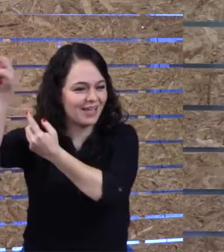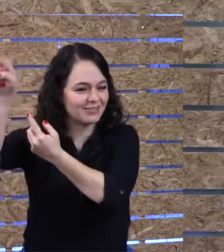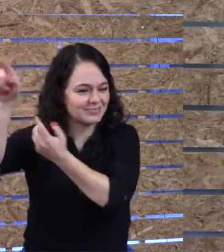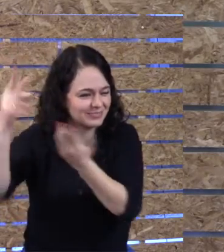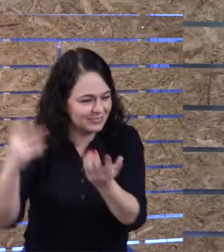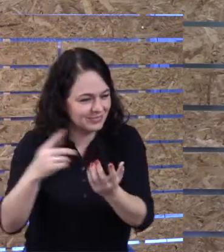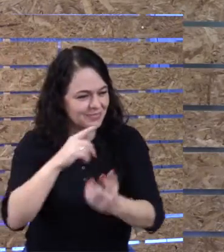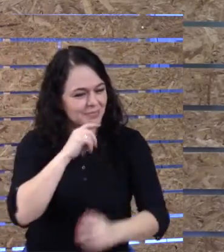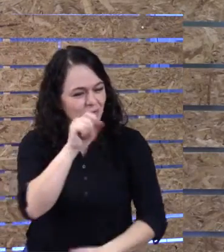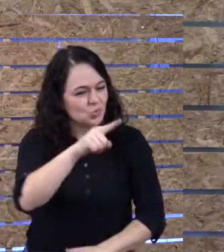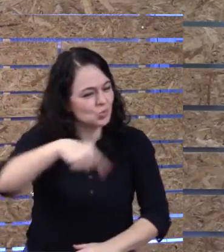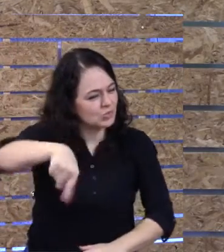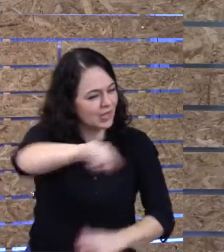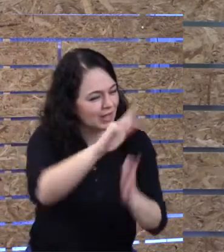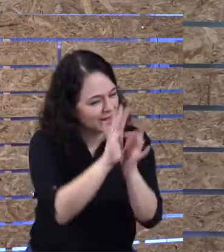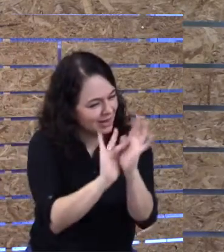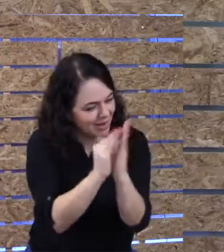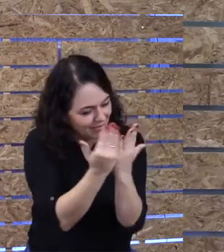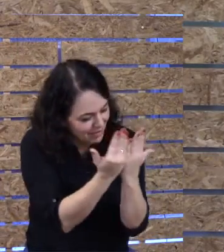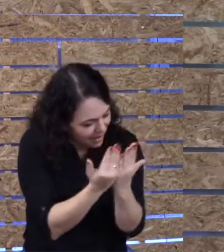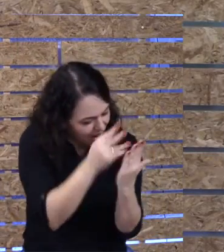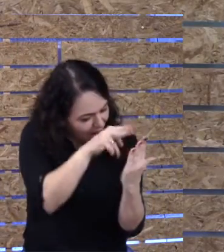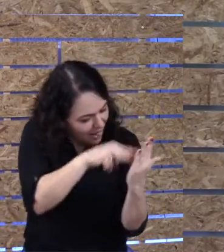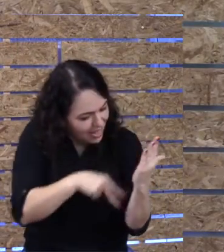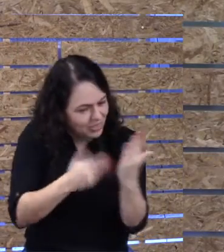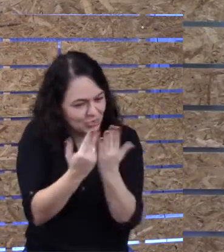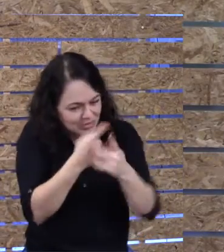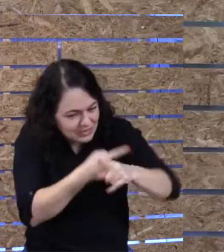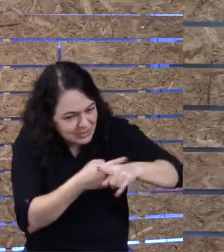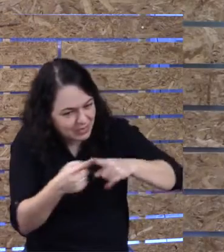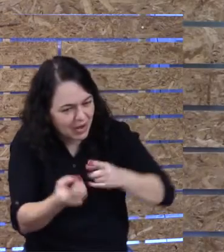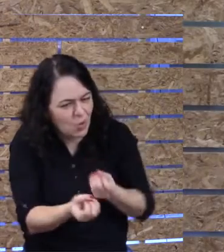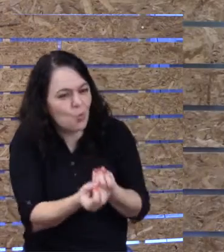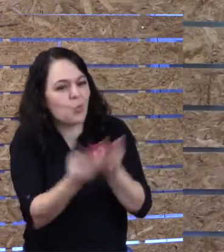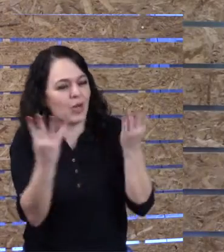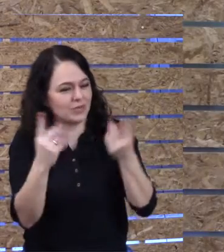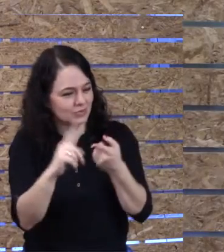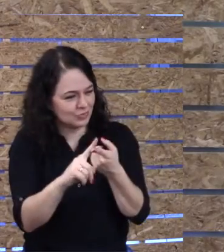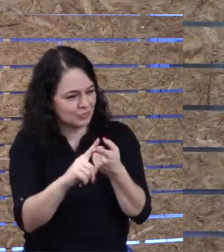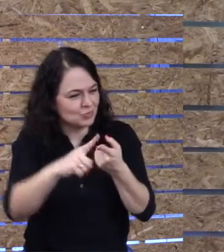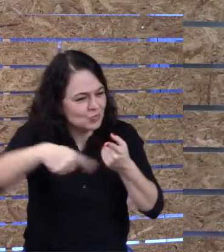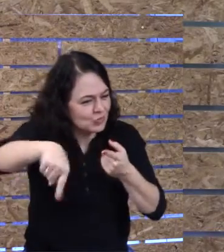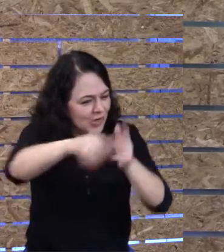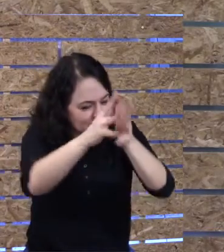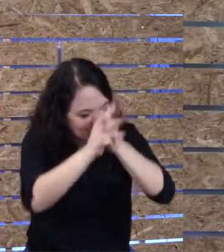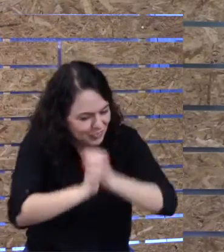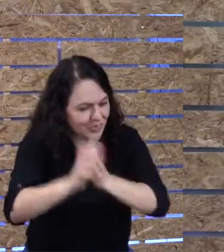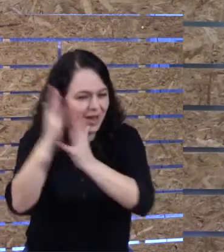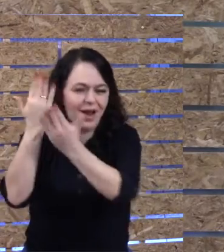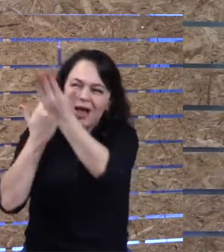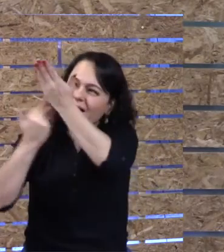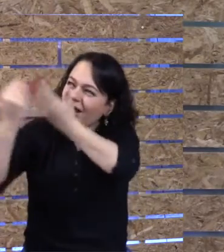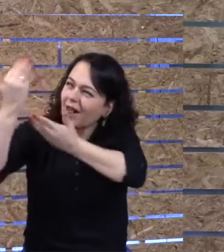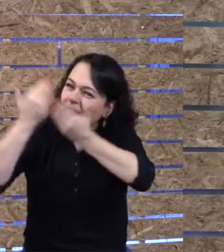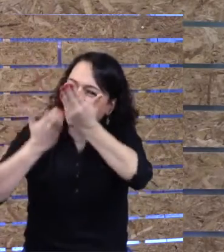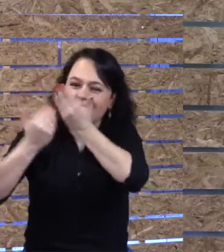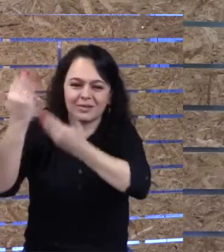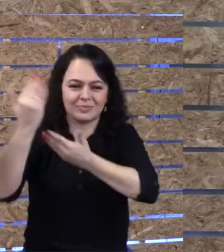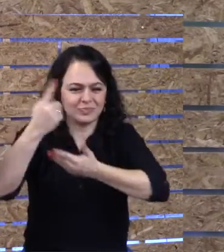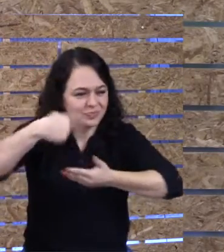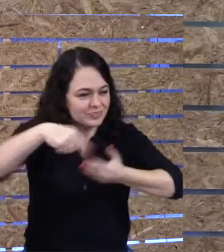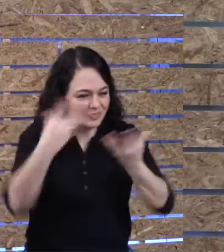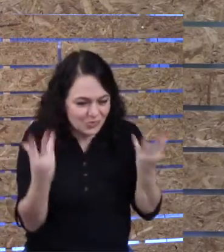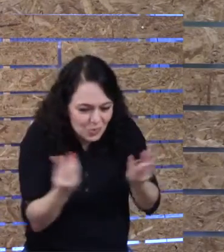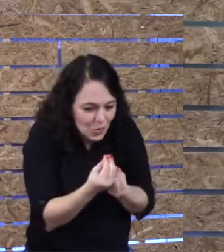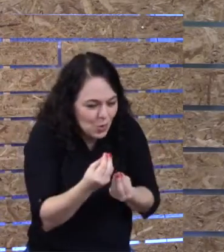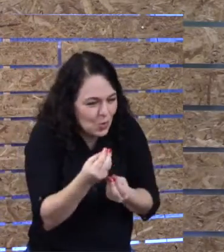¿Qué tanto te reúnes con los que lo siguen a Él? Refleja si Él es el que está planeando tu vida o